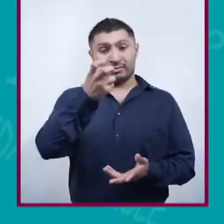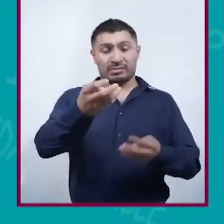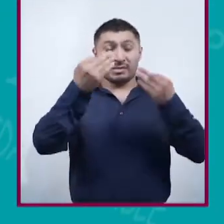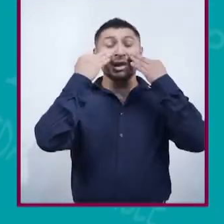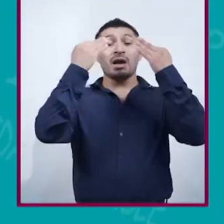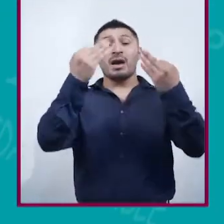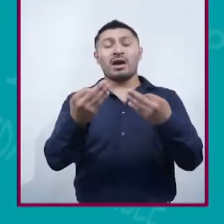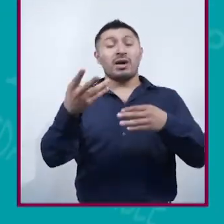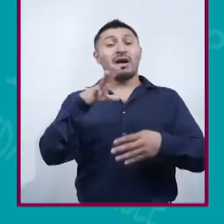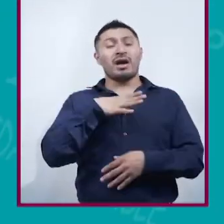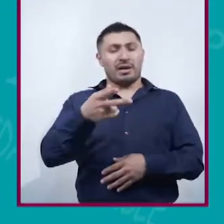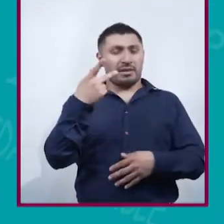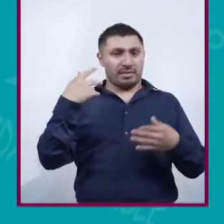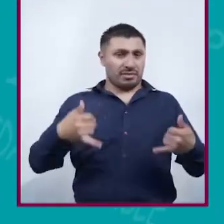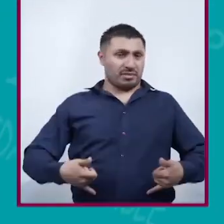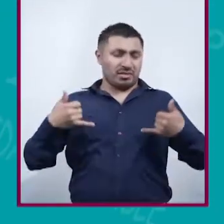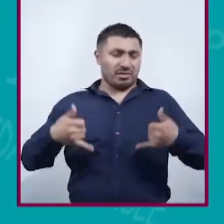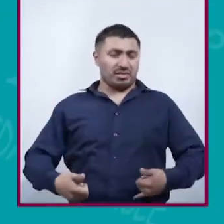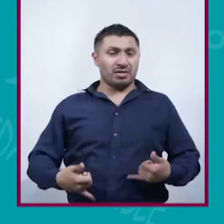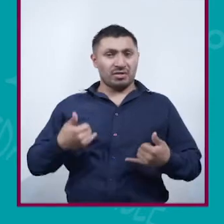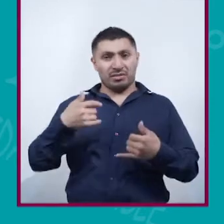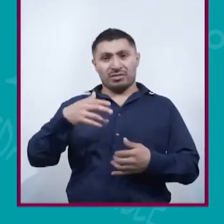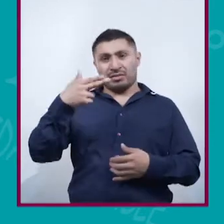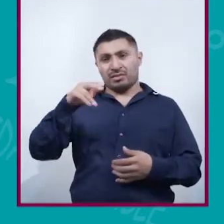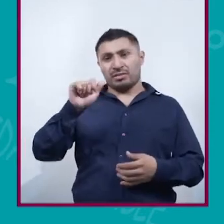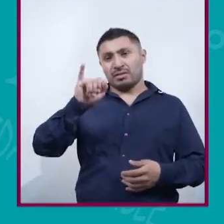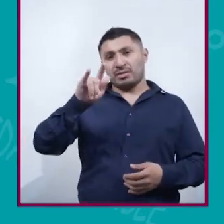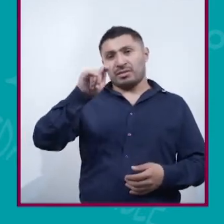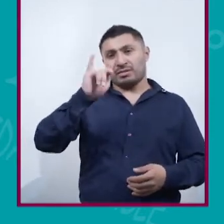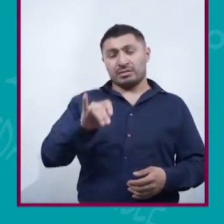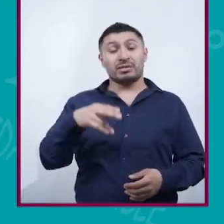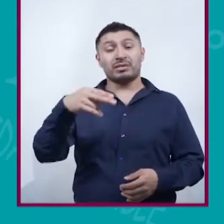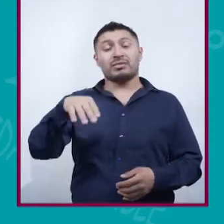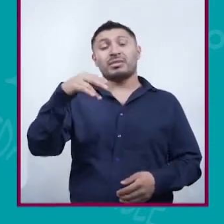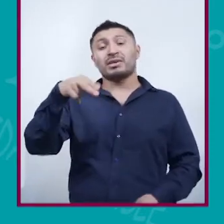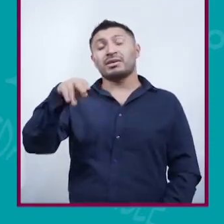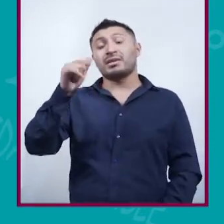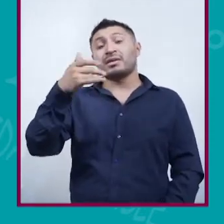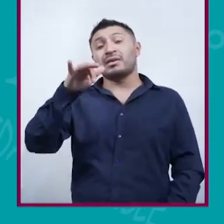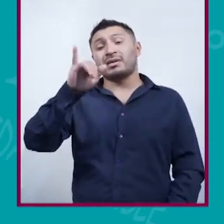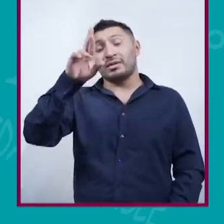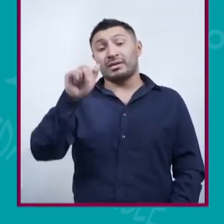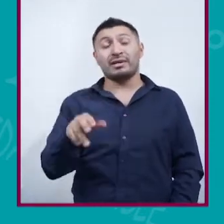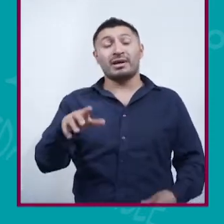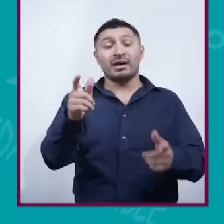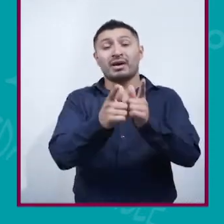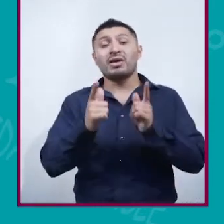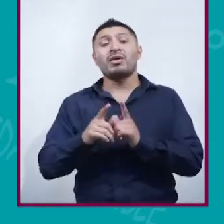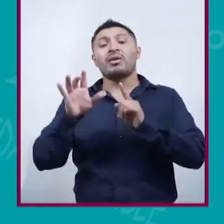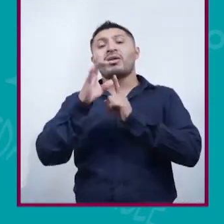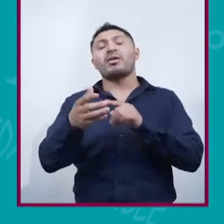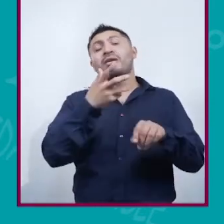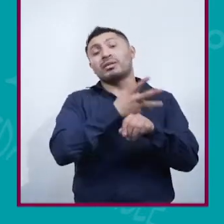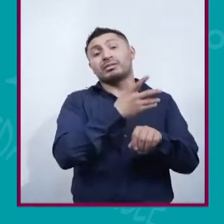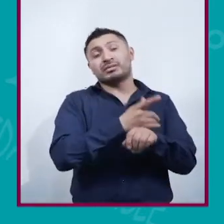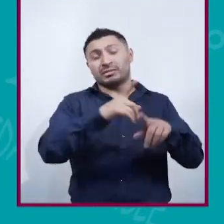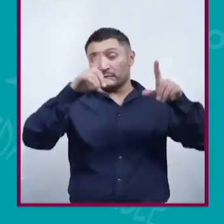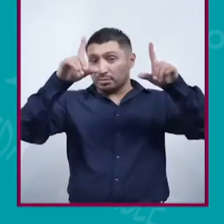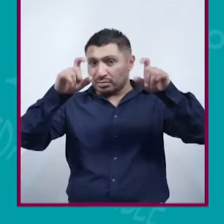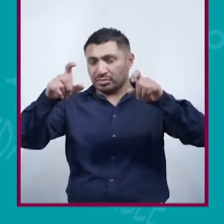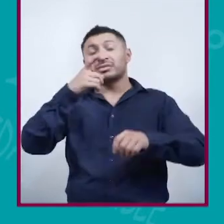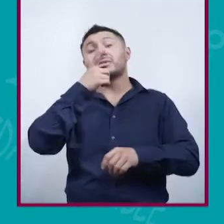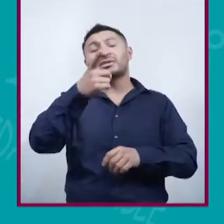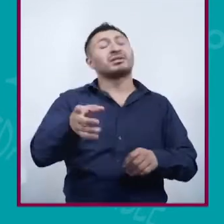Este es el testimonio que dio una fotogénica adolescente kuwaití de nombre Nayira a un grupo de congresistas de los Estados